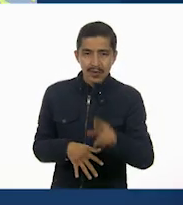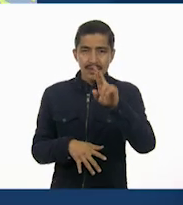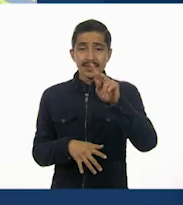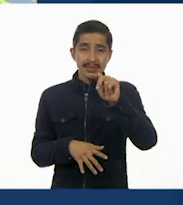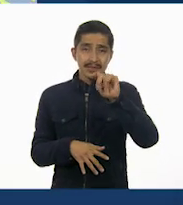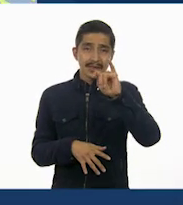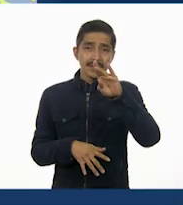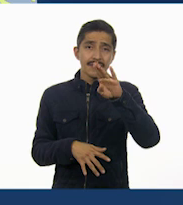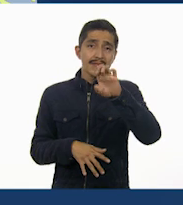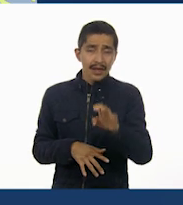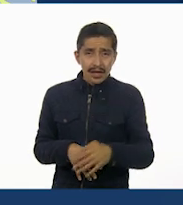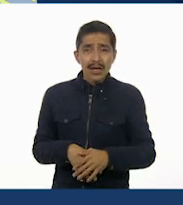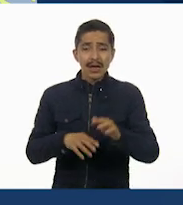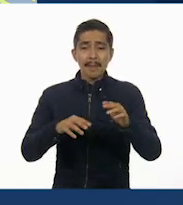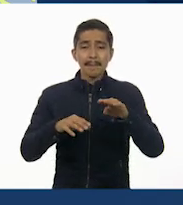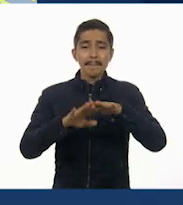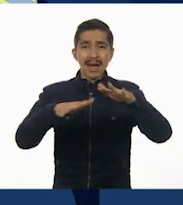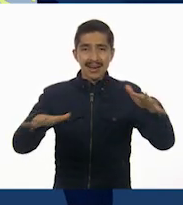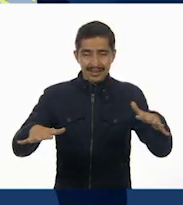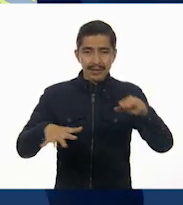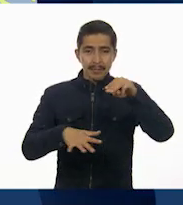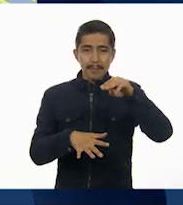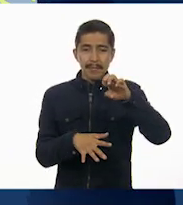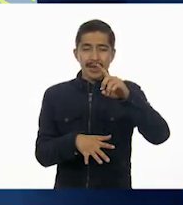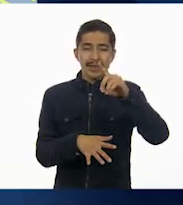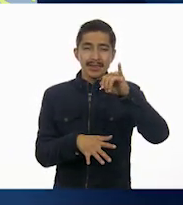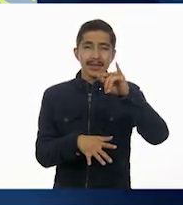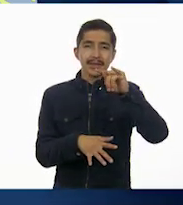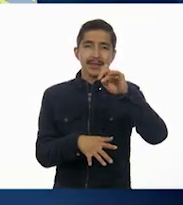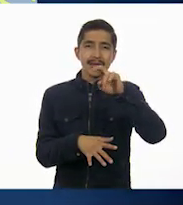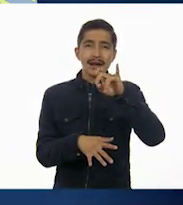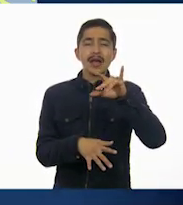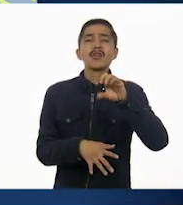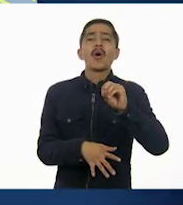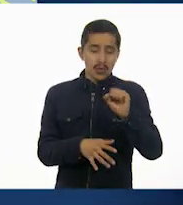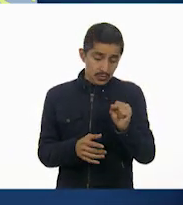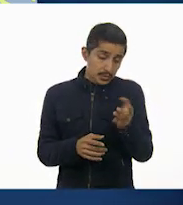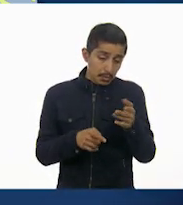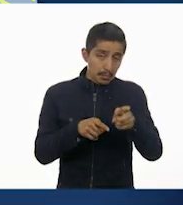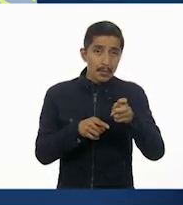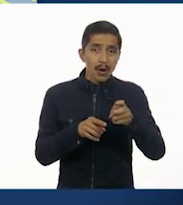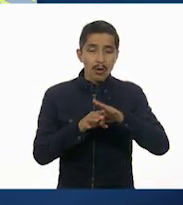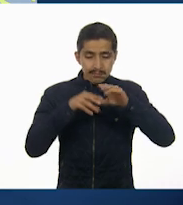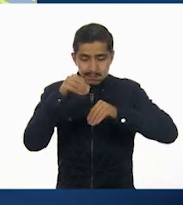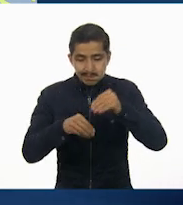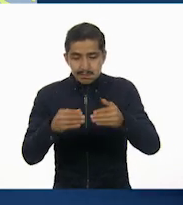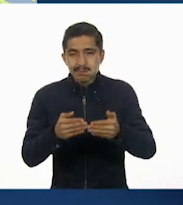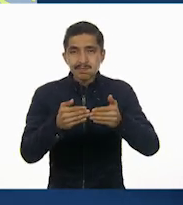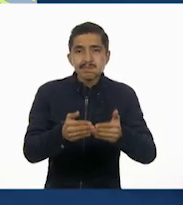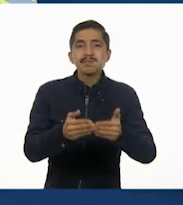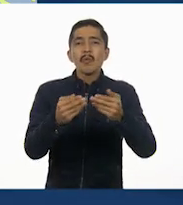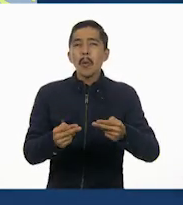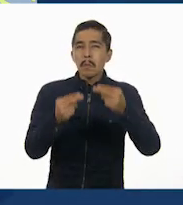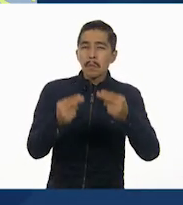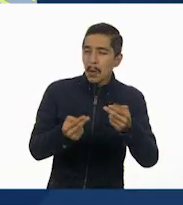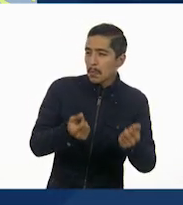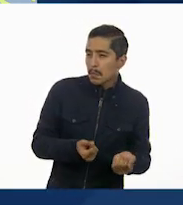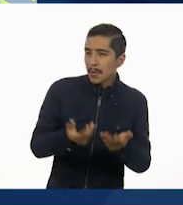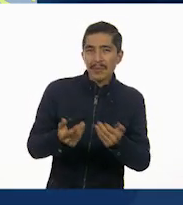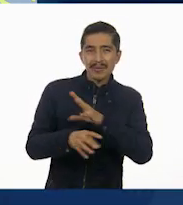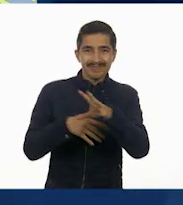Mediterráneo. Su ubicación les permitió crear medios de transporte, comercio marítimo y aprovechar los